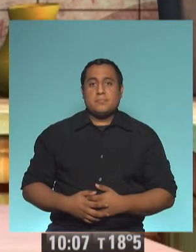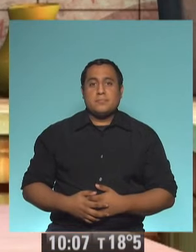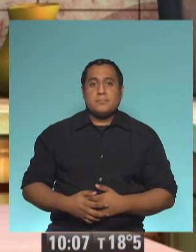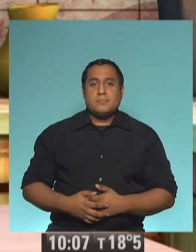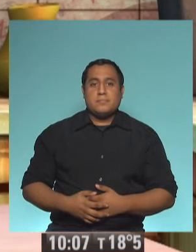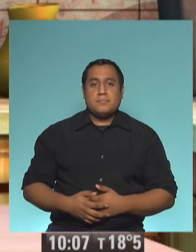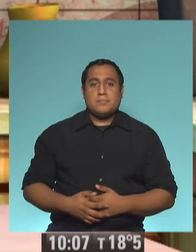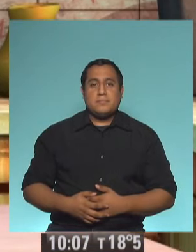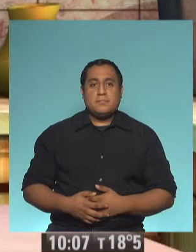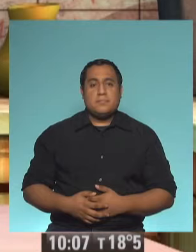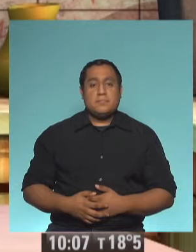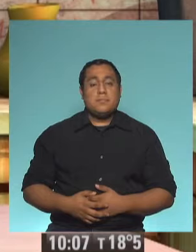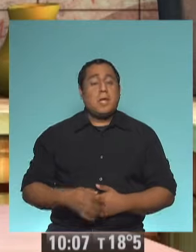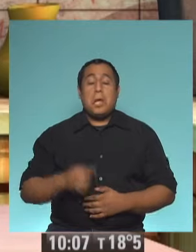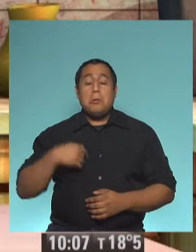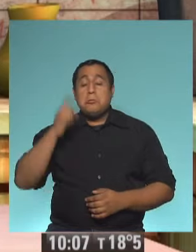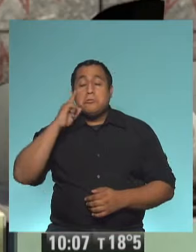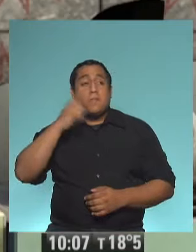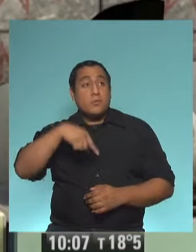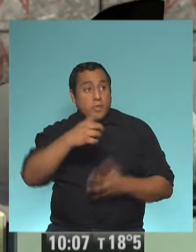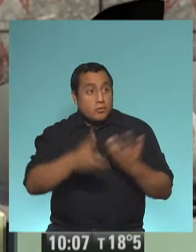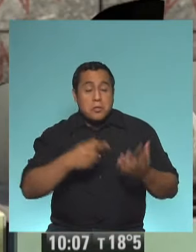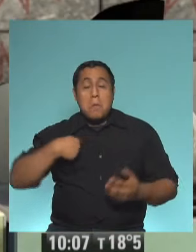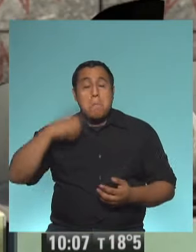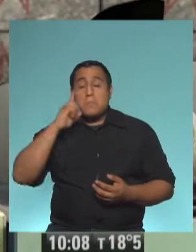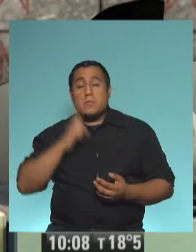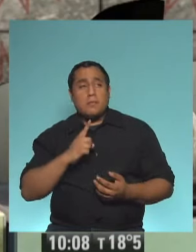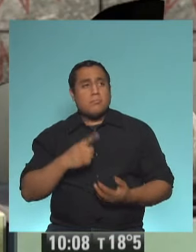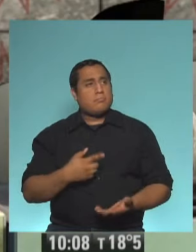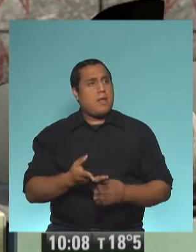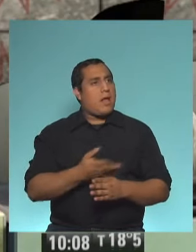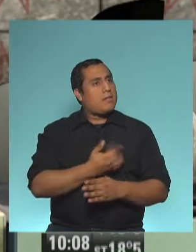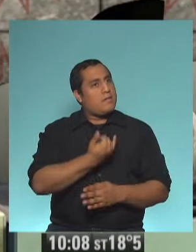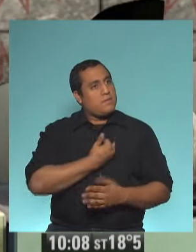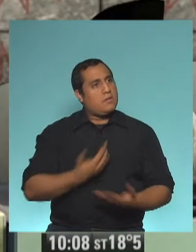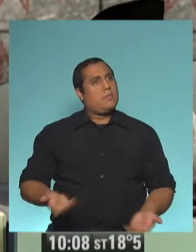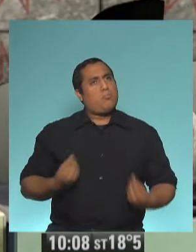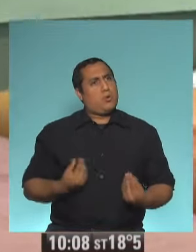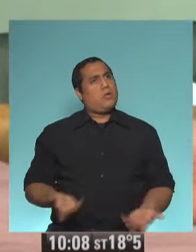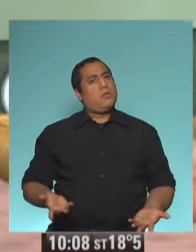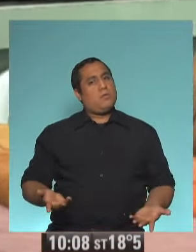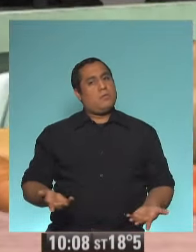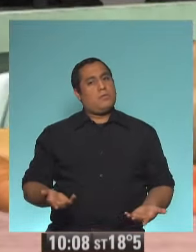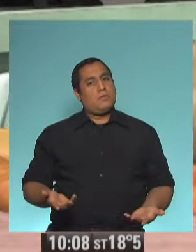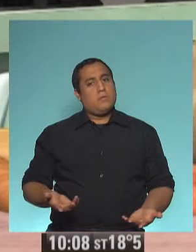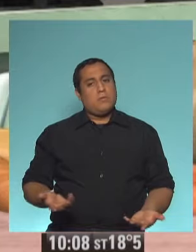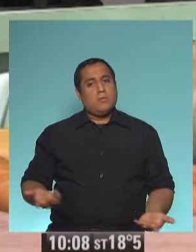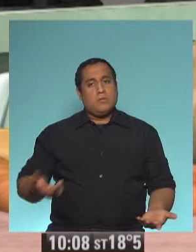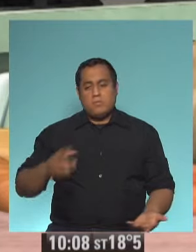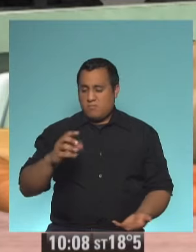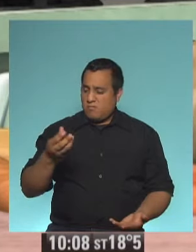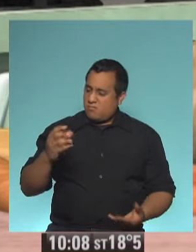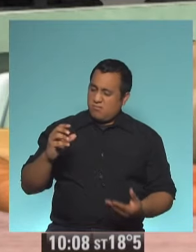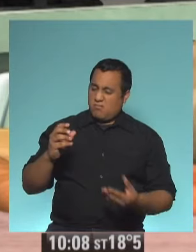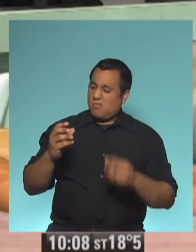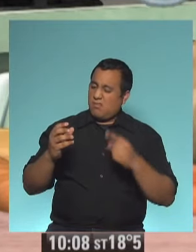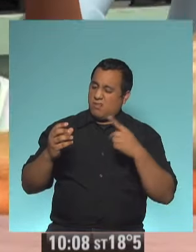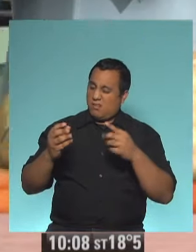No sabía que iban a cocinar. ¿Y por qué no me avisaron? Los panes tienen una forma tan